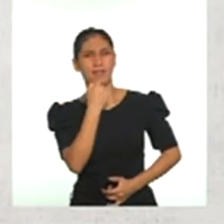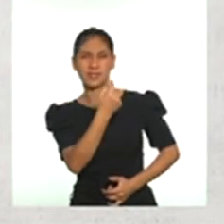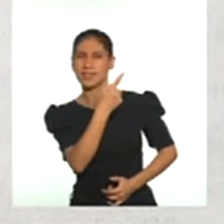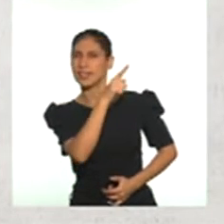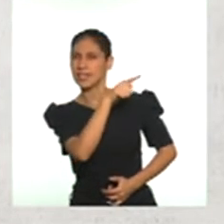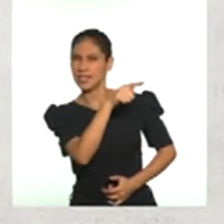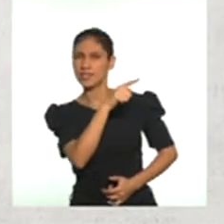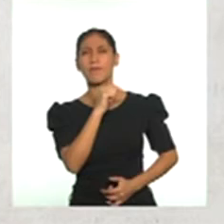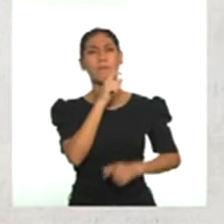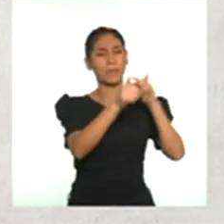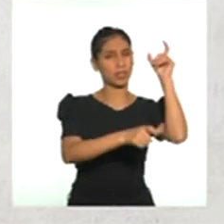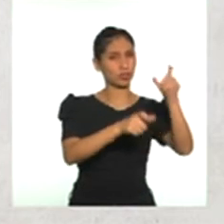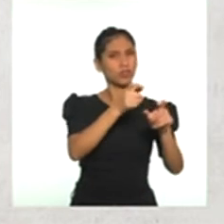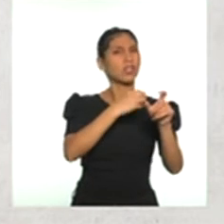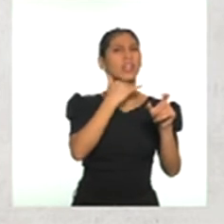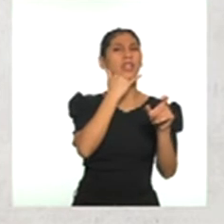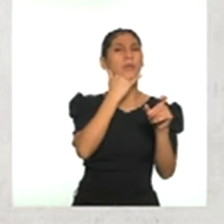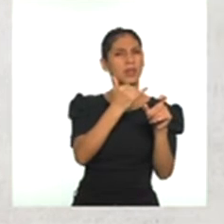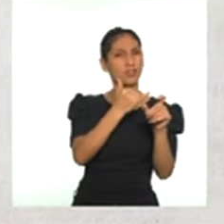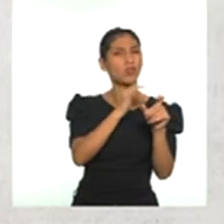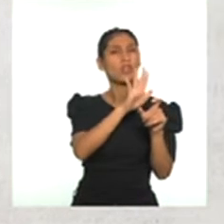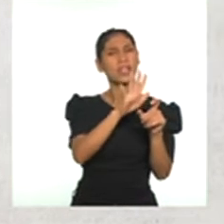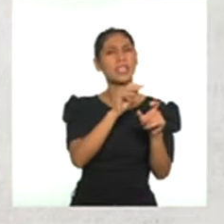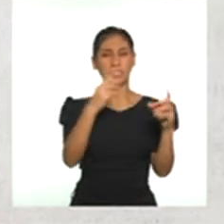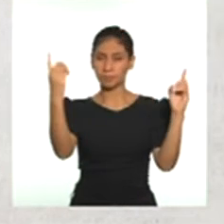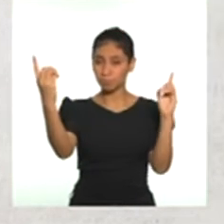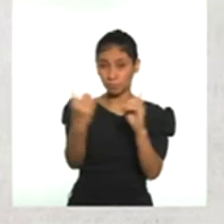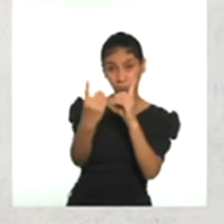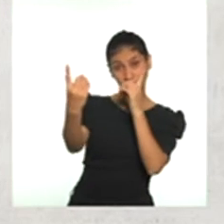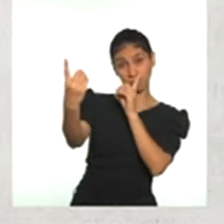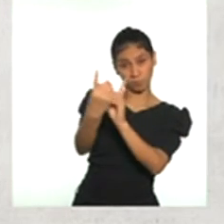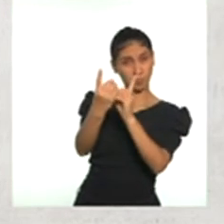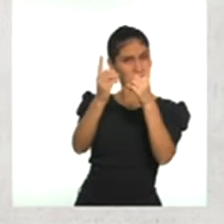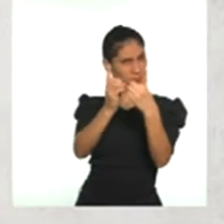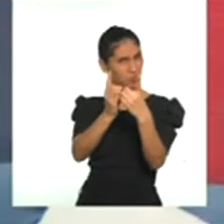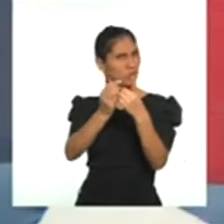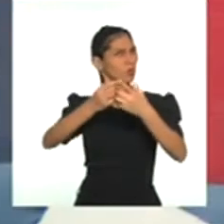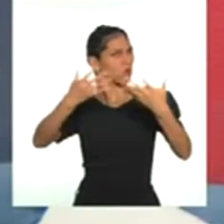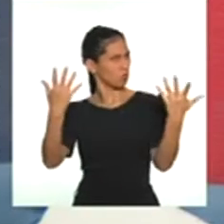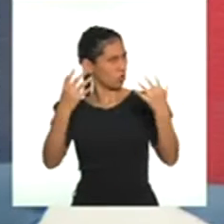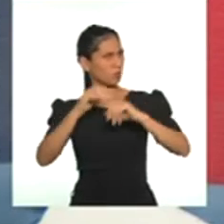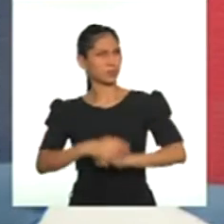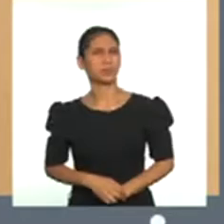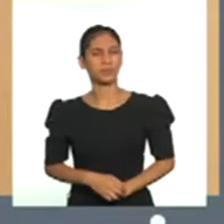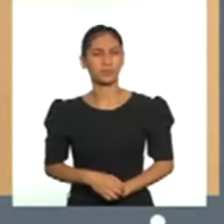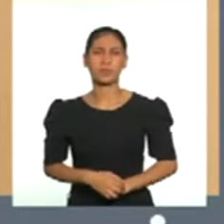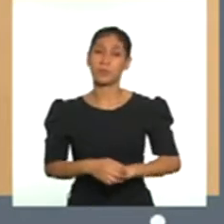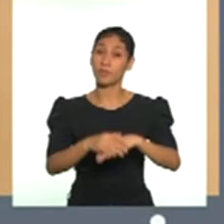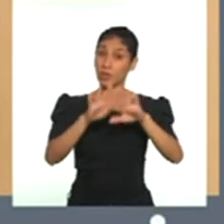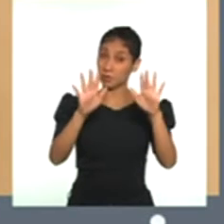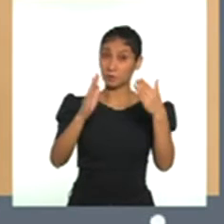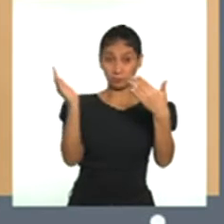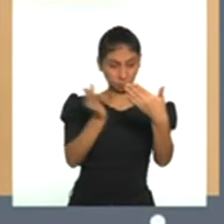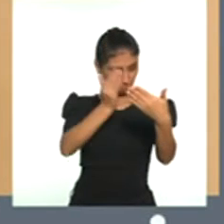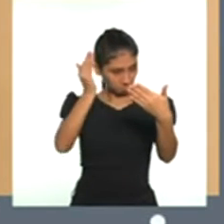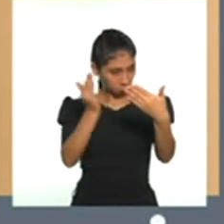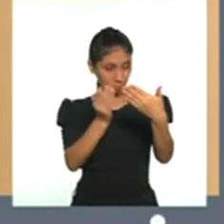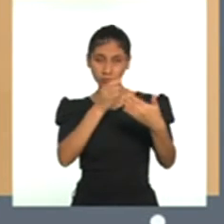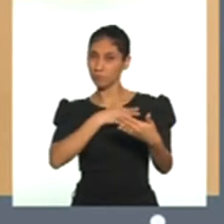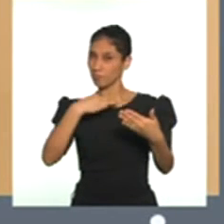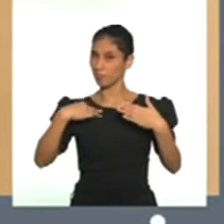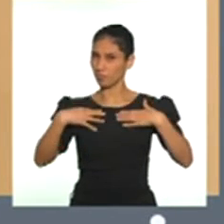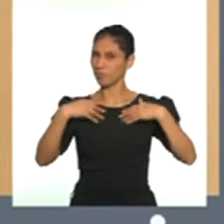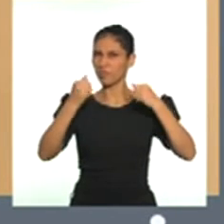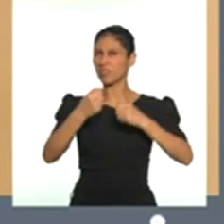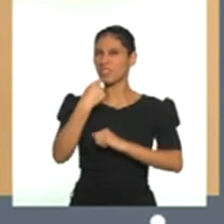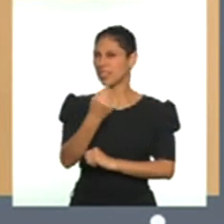de armonía entre el ser humano, su entorno social y natural. ¿Y cómo se explica esta concepción? Según este estudio del Ministerio